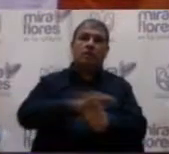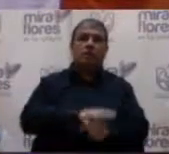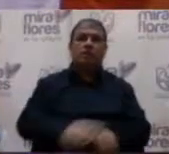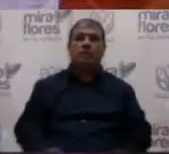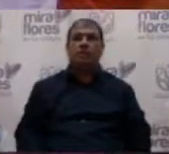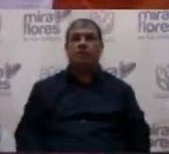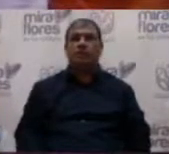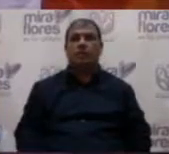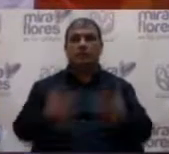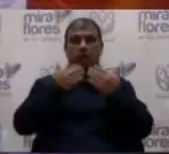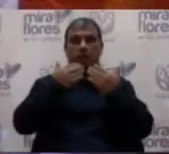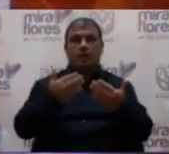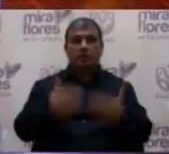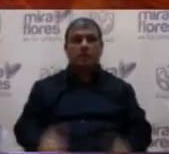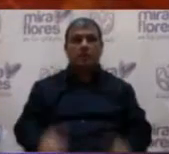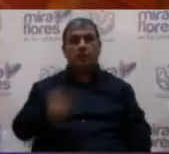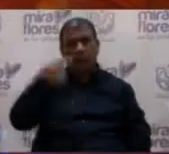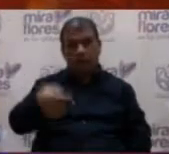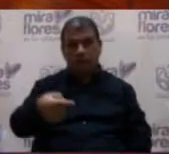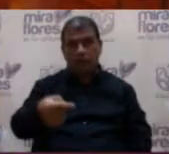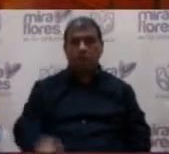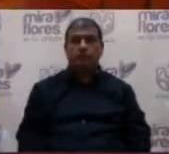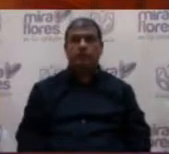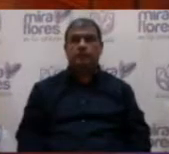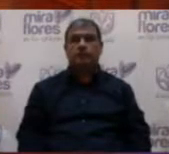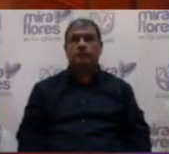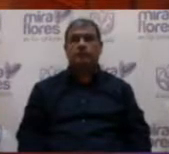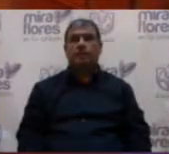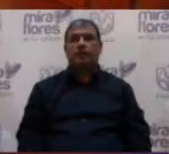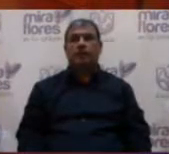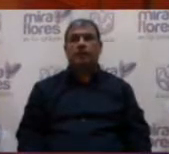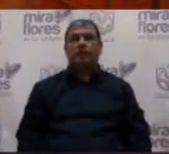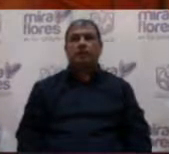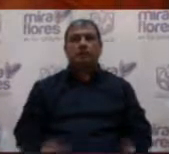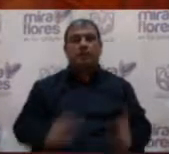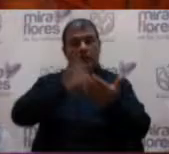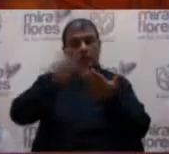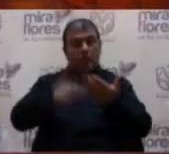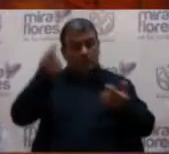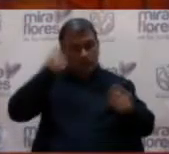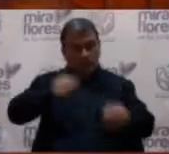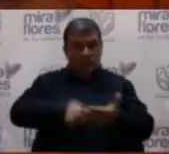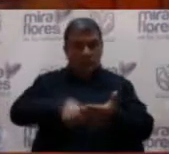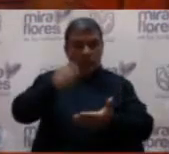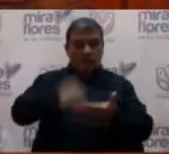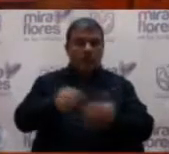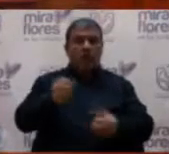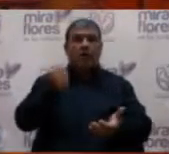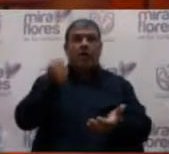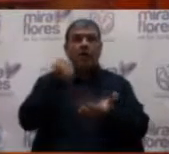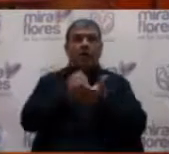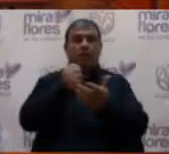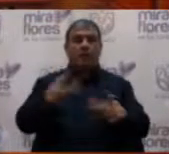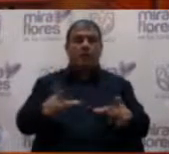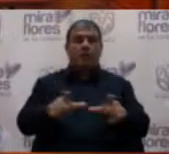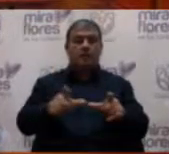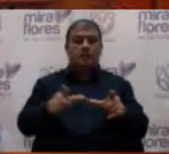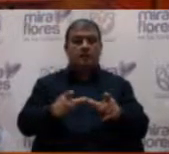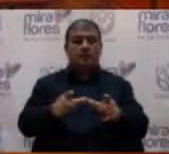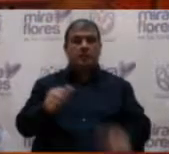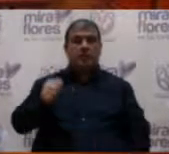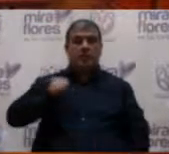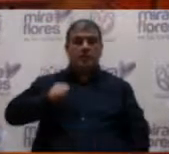unanimidad de votos. Muchas gracias. Vamos al siguiente punto, por favor. Proyecto de acuerdo de Consejo que aprueba la licencia del alcalde